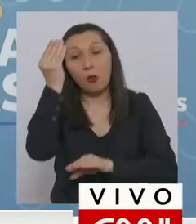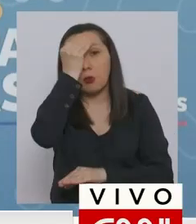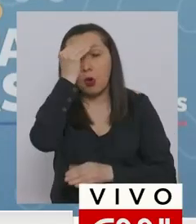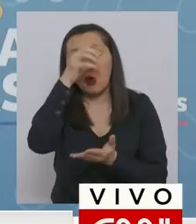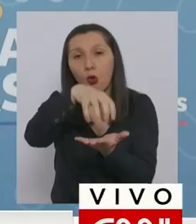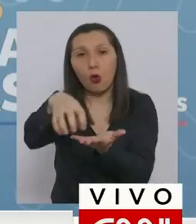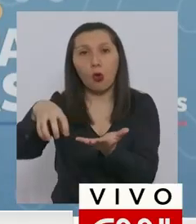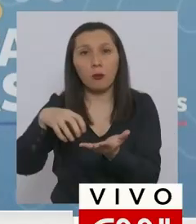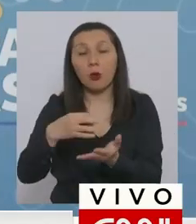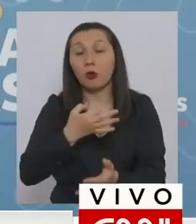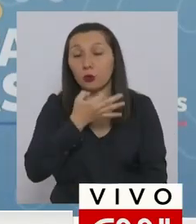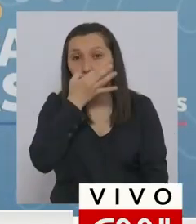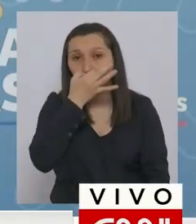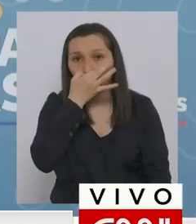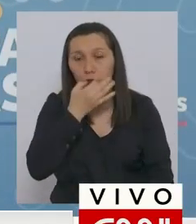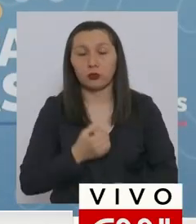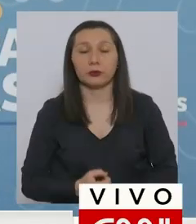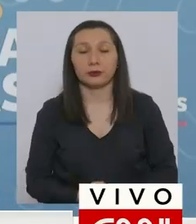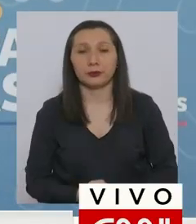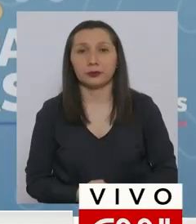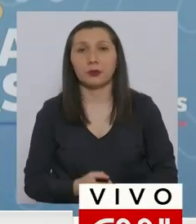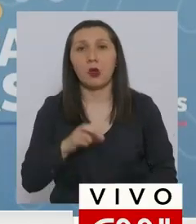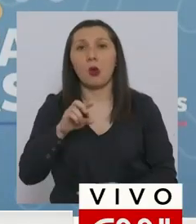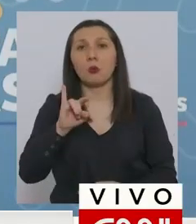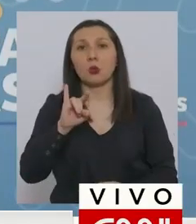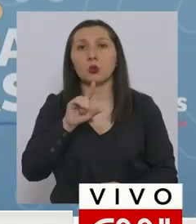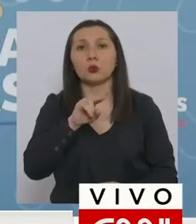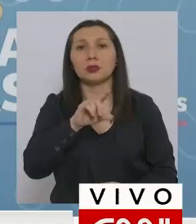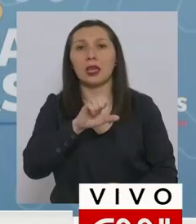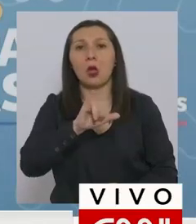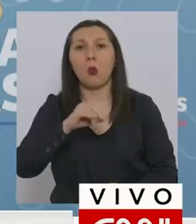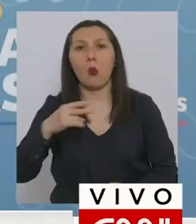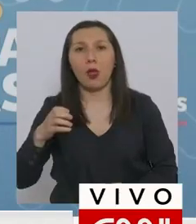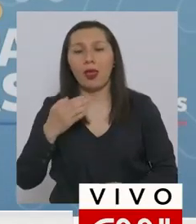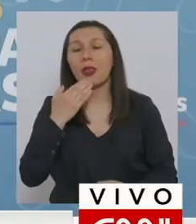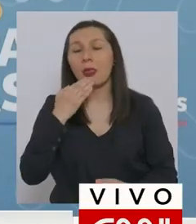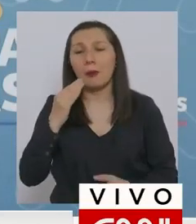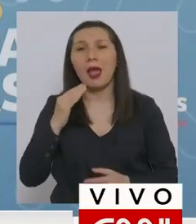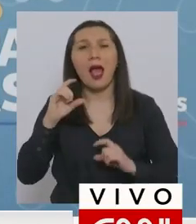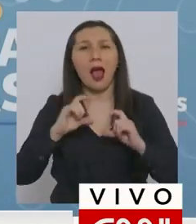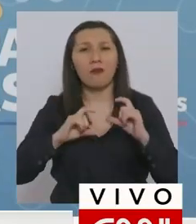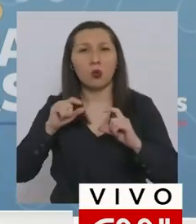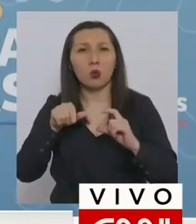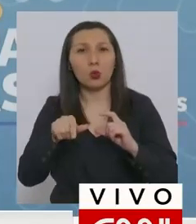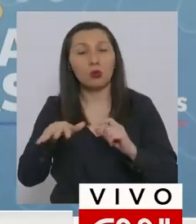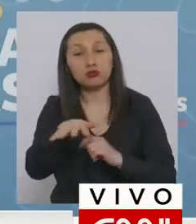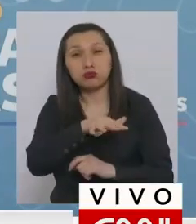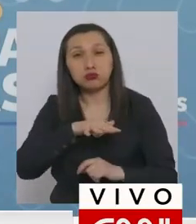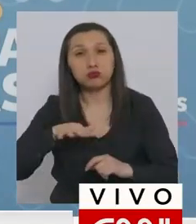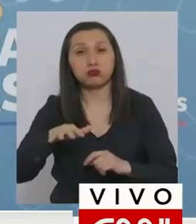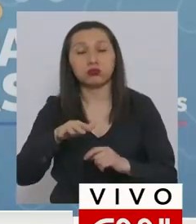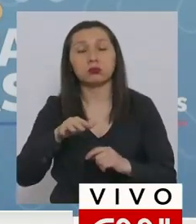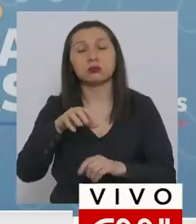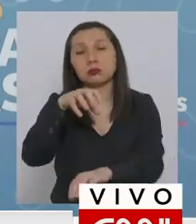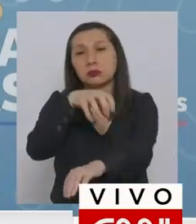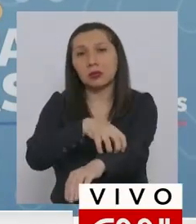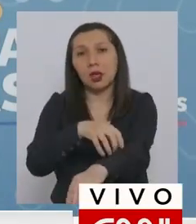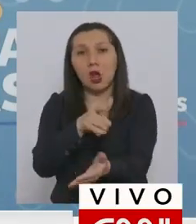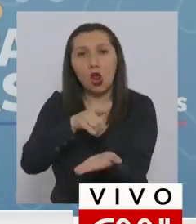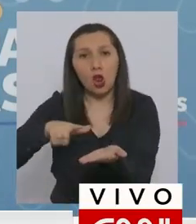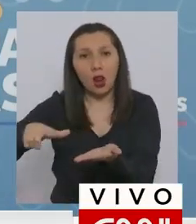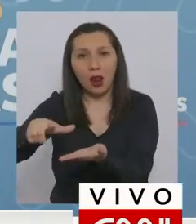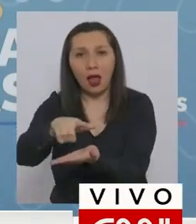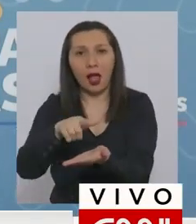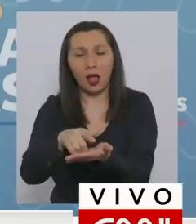las comunas de Osorno, Puyehue y Calbuco. Todas estas comunas son de la región de Los